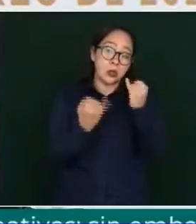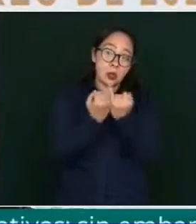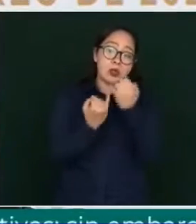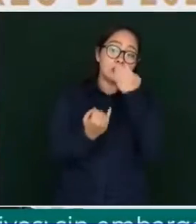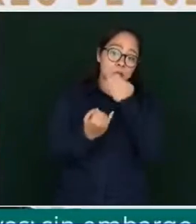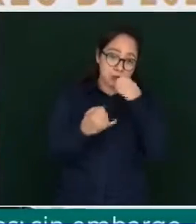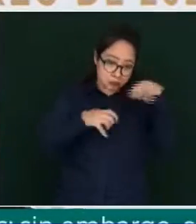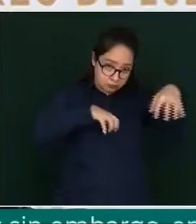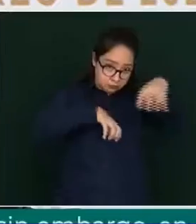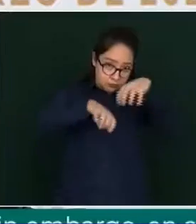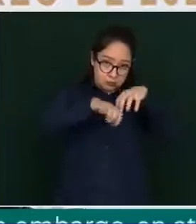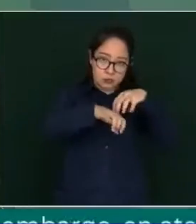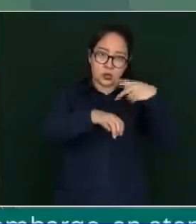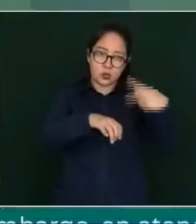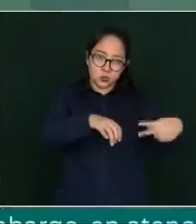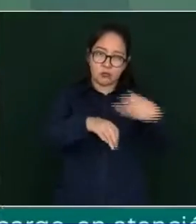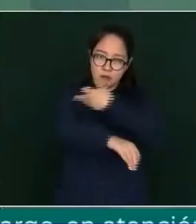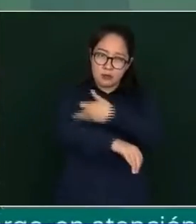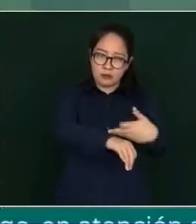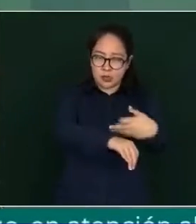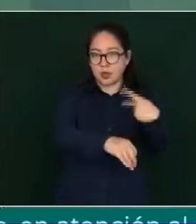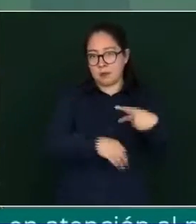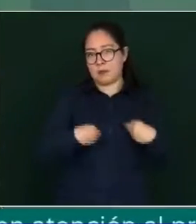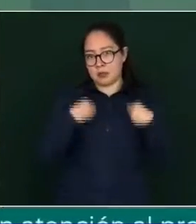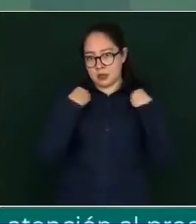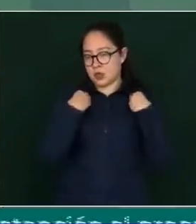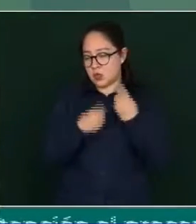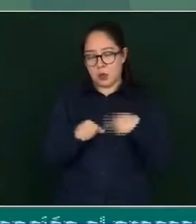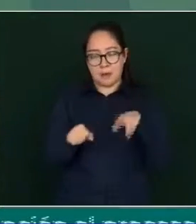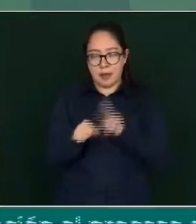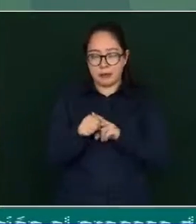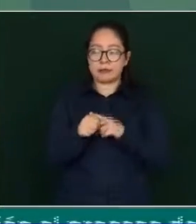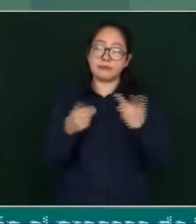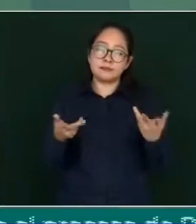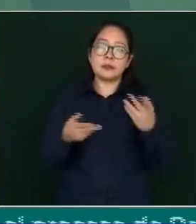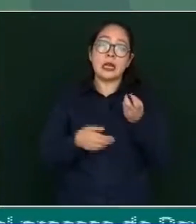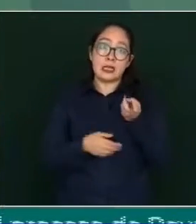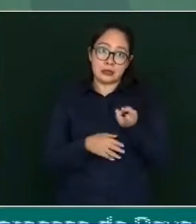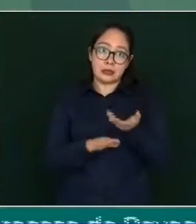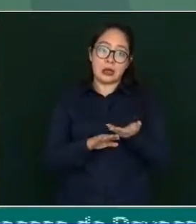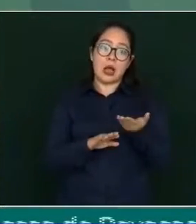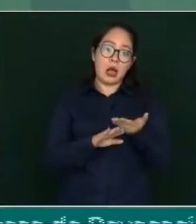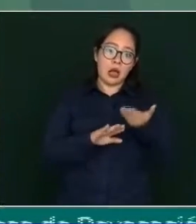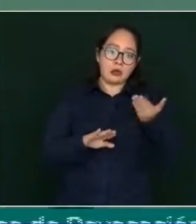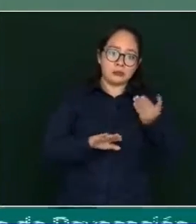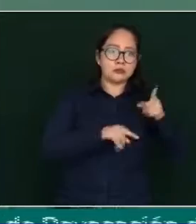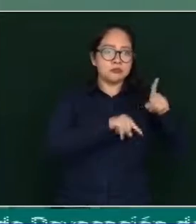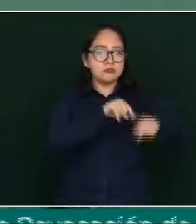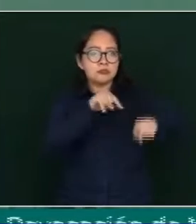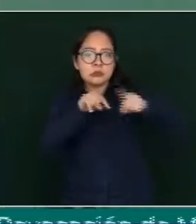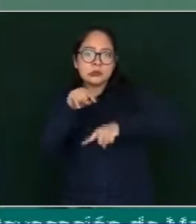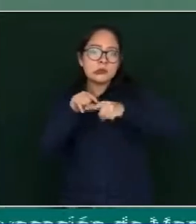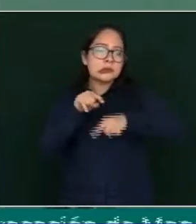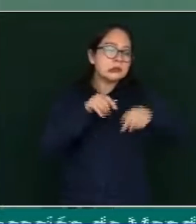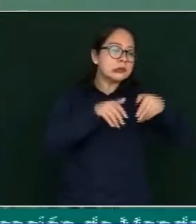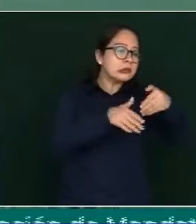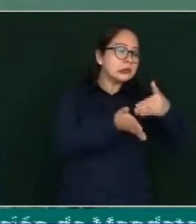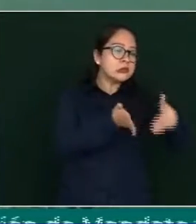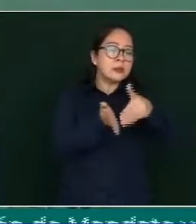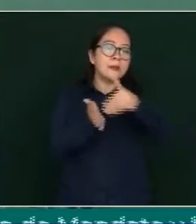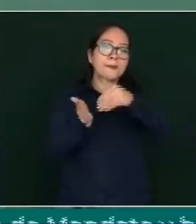lo que requiere los derechohabientes para su vida normal. Entonces se tuvo que quitar inicialmente toda esa parte